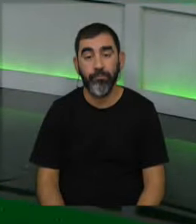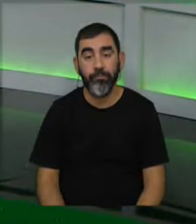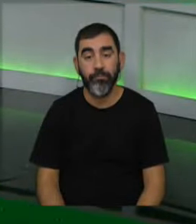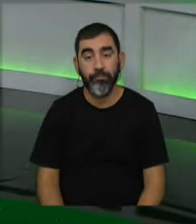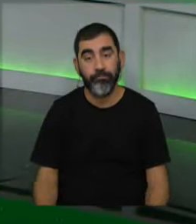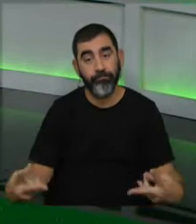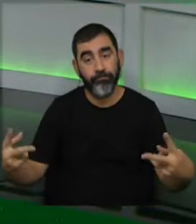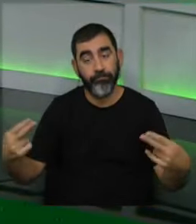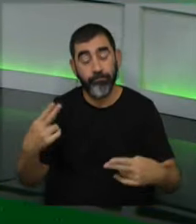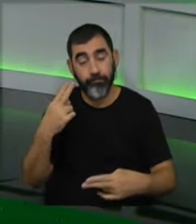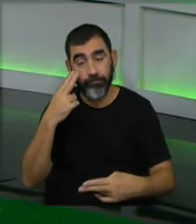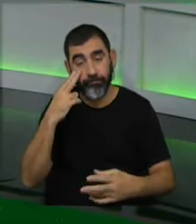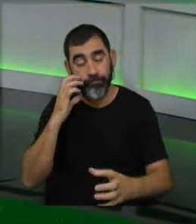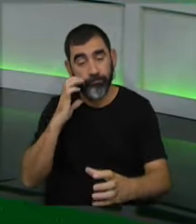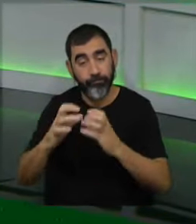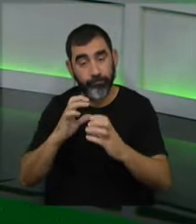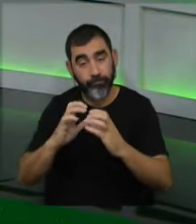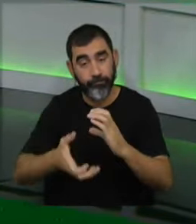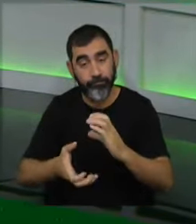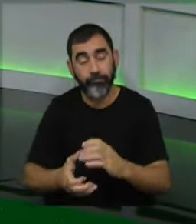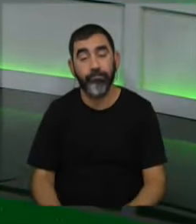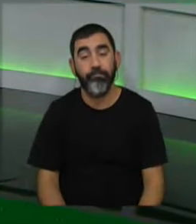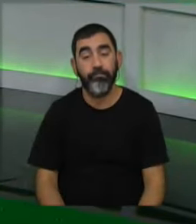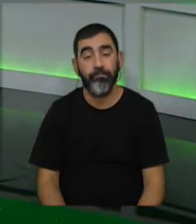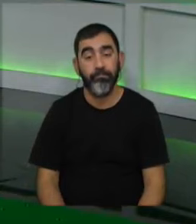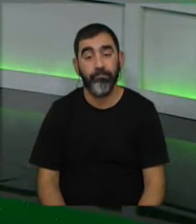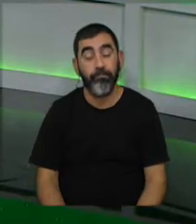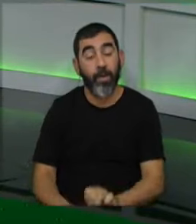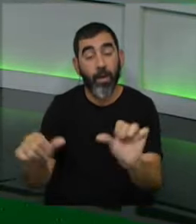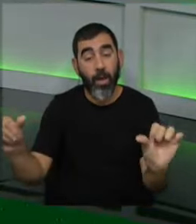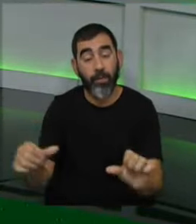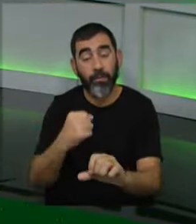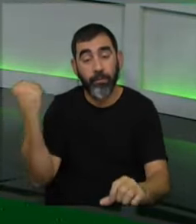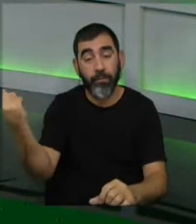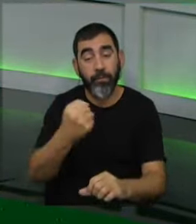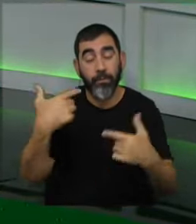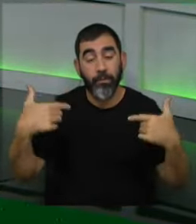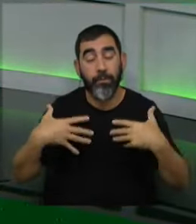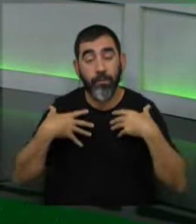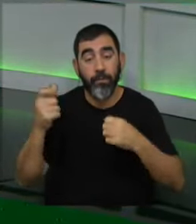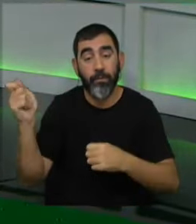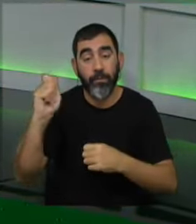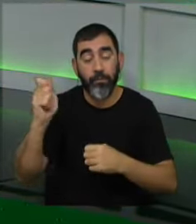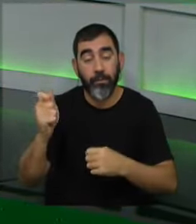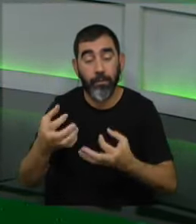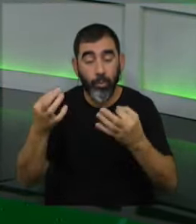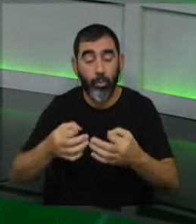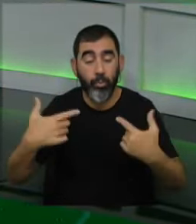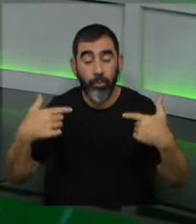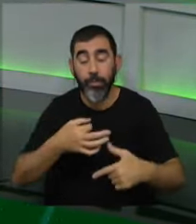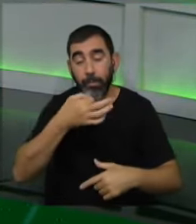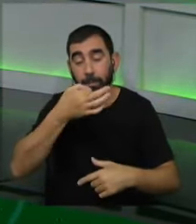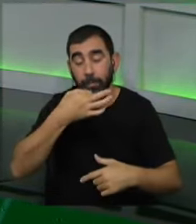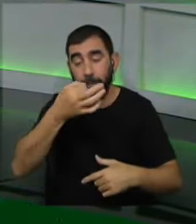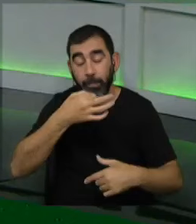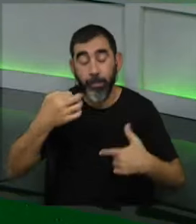bueno evidentemente quedó quedamos con un problema técnico había una actividad importante en el Ministerio de salud pública donde estaba hablando la ministra de